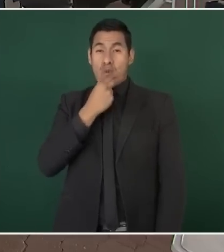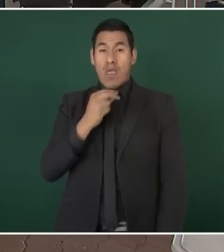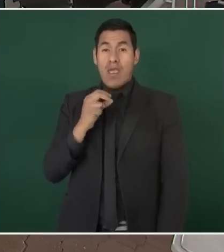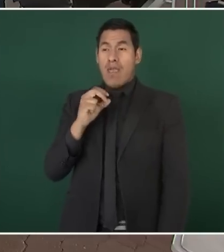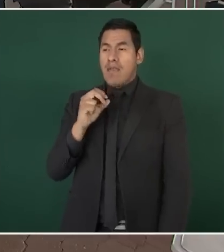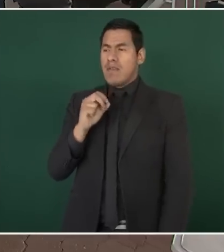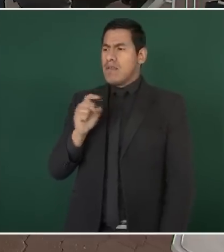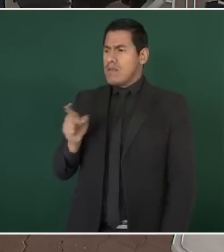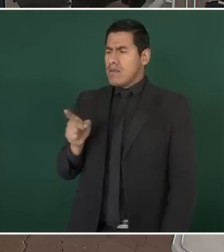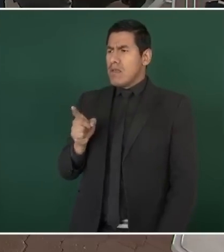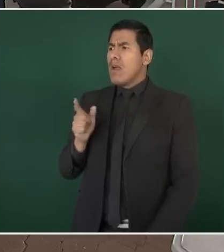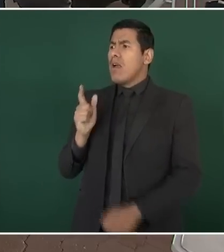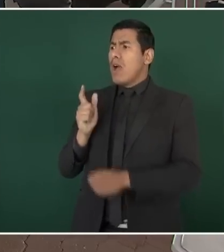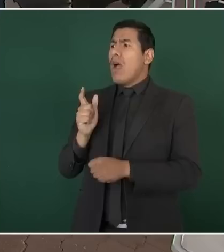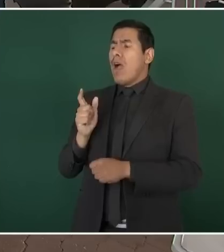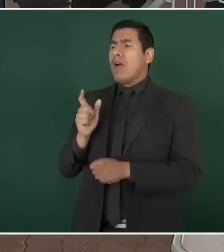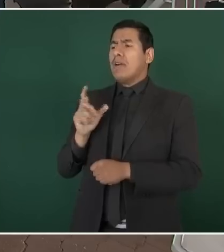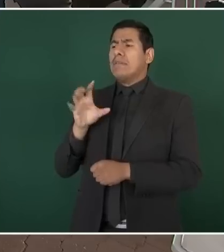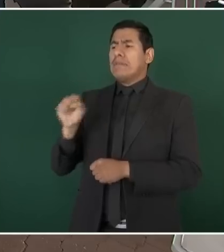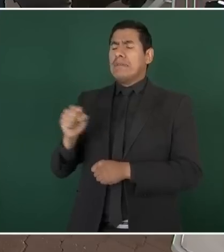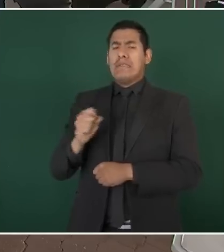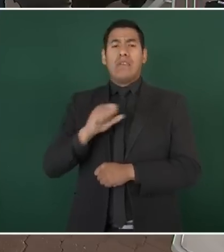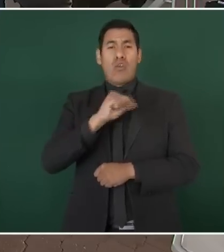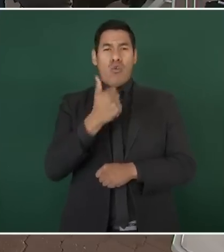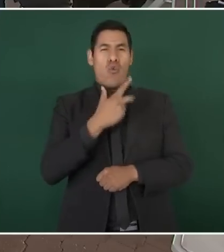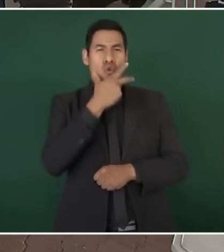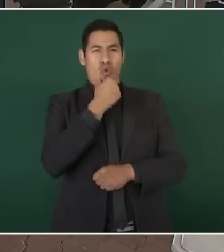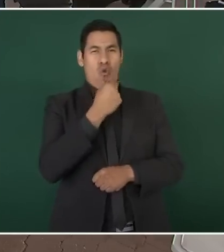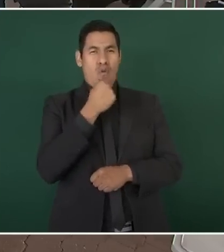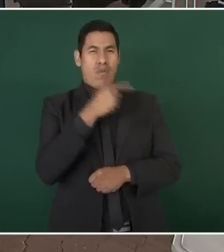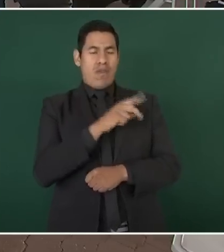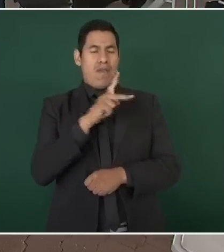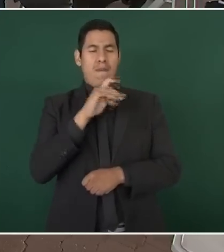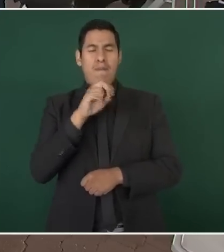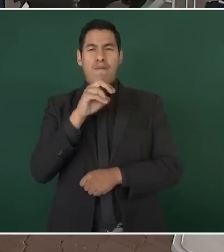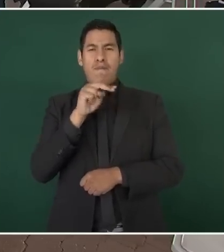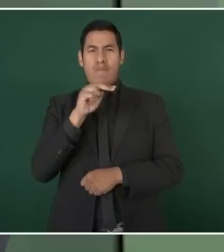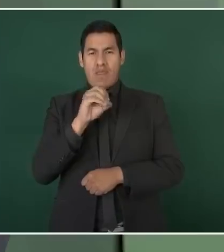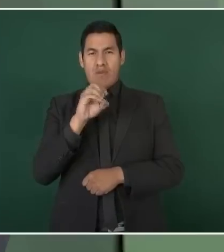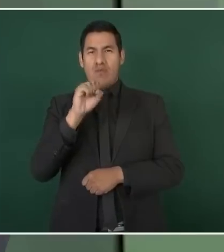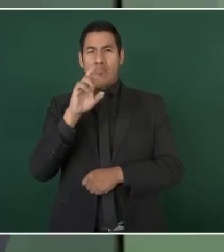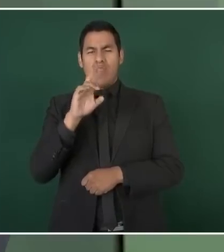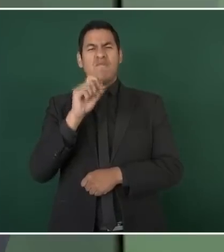señal, acribillan al licenciado Pino Suárez.